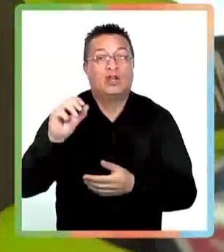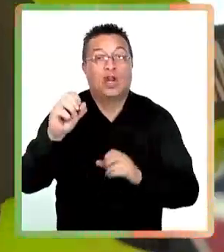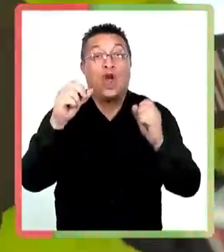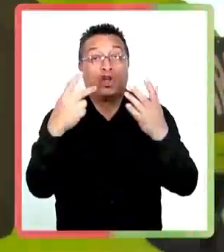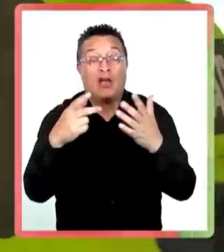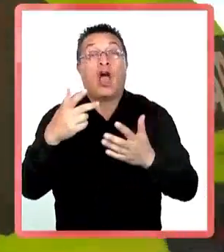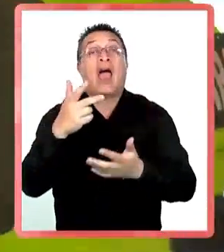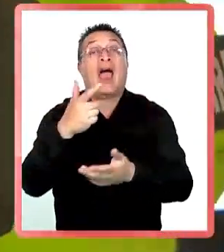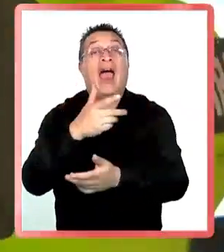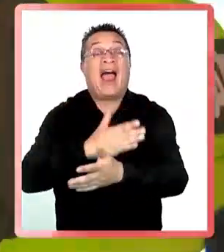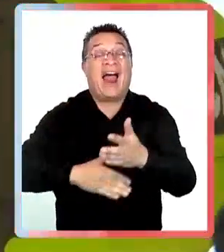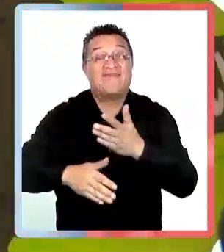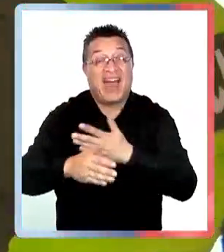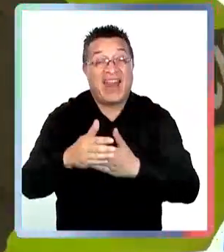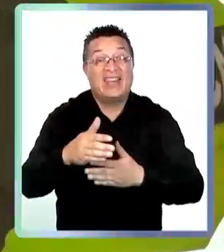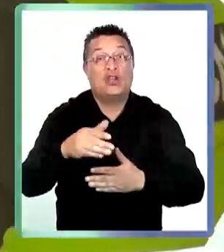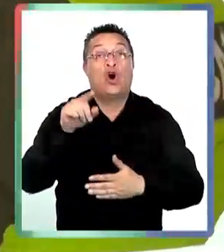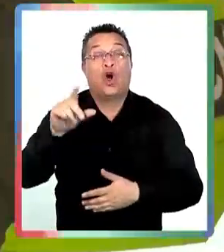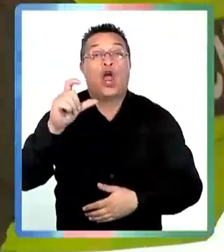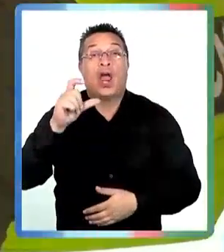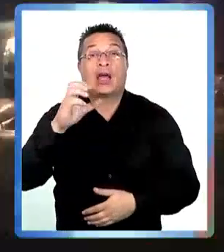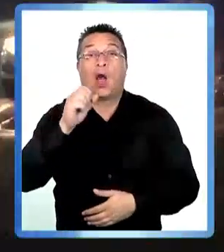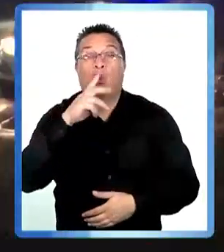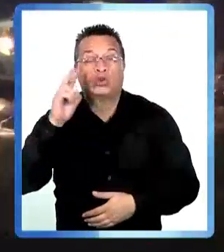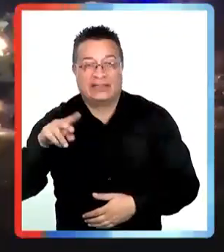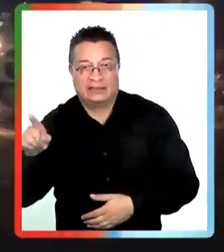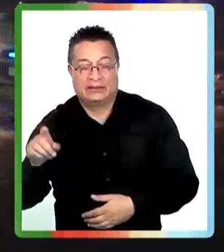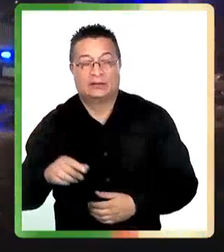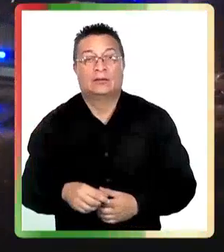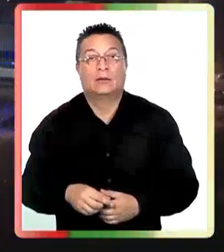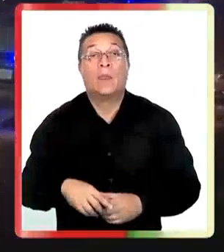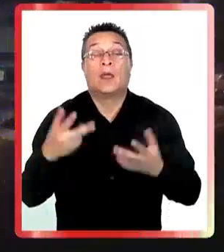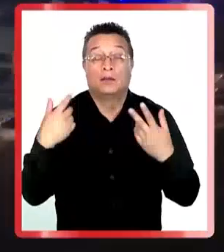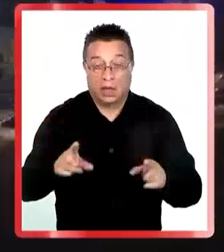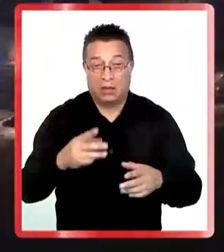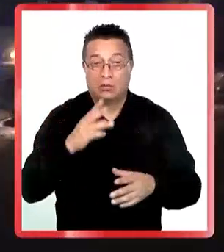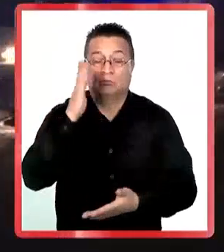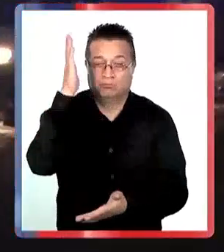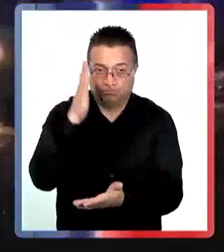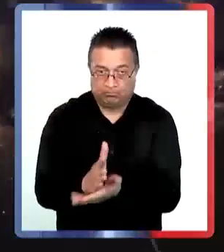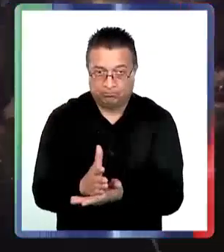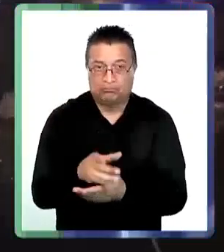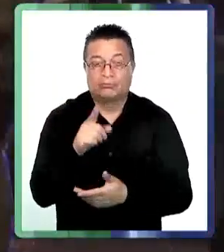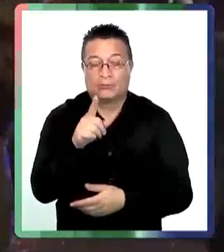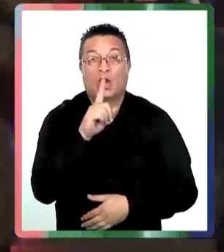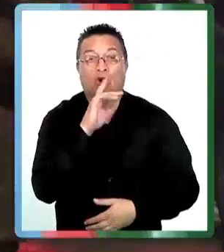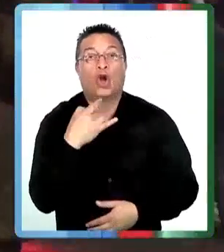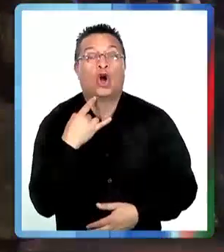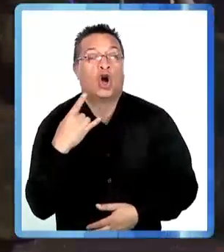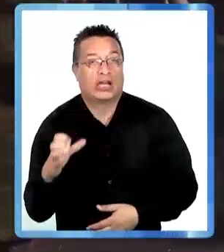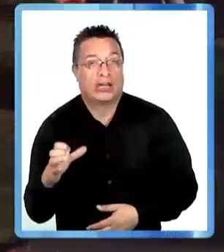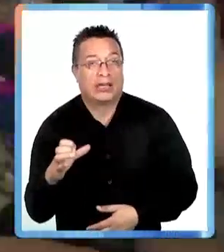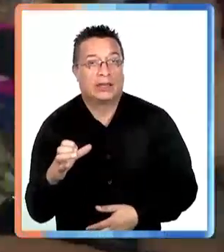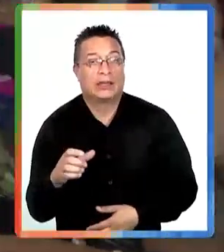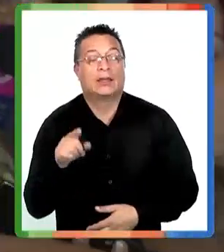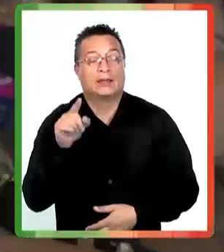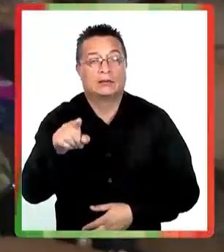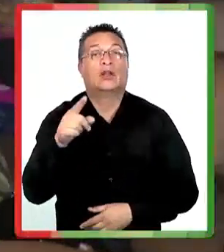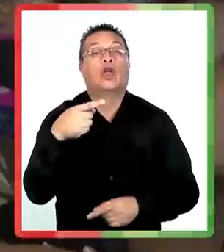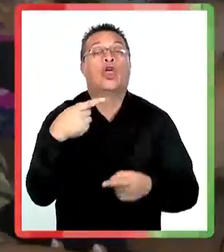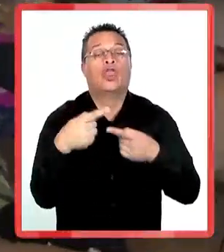con la excepción de lonquimay y las comunas de lautaro y galvarino en la provincia de cautín se ha resuelto